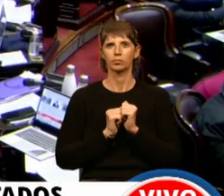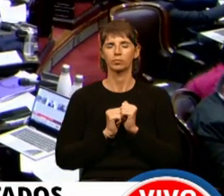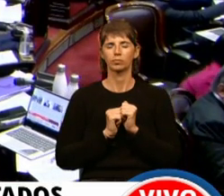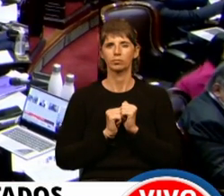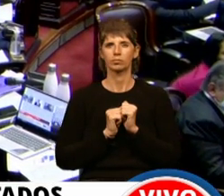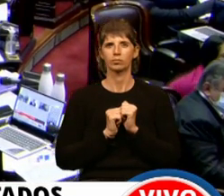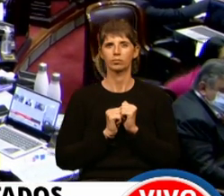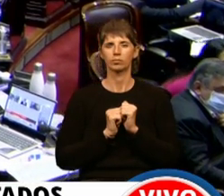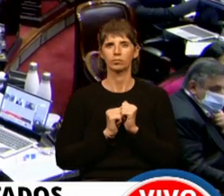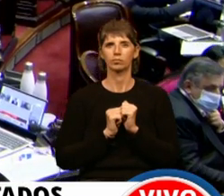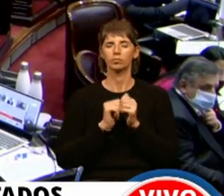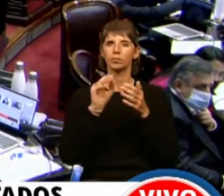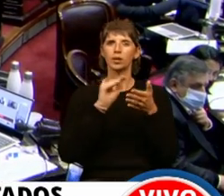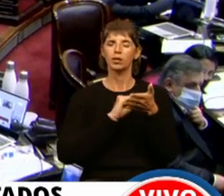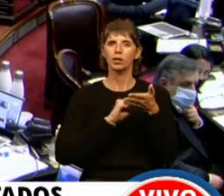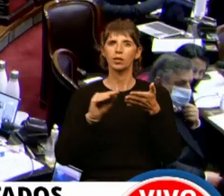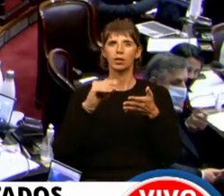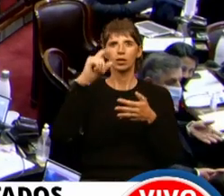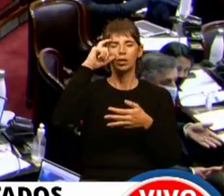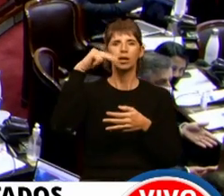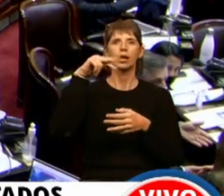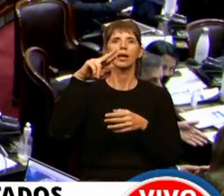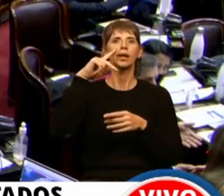diputado jorge enríquez